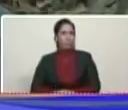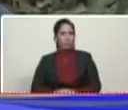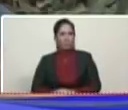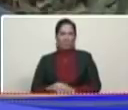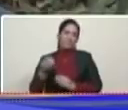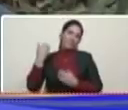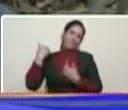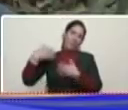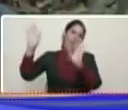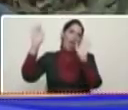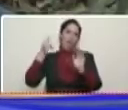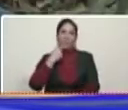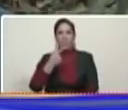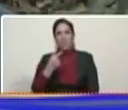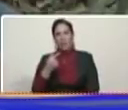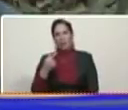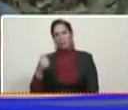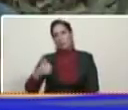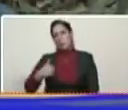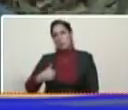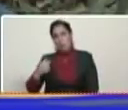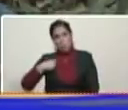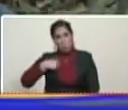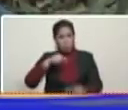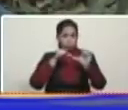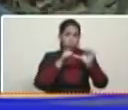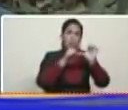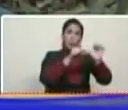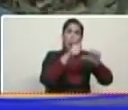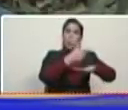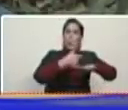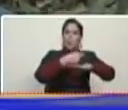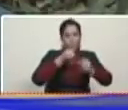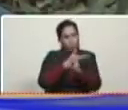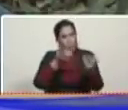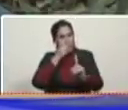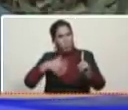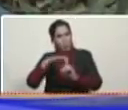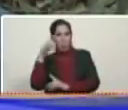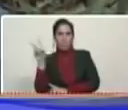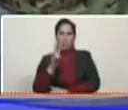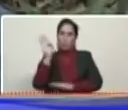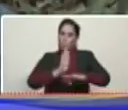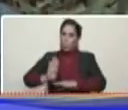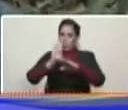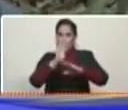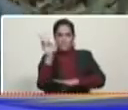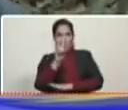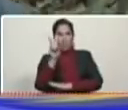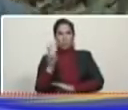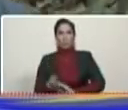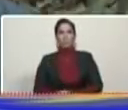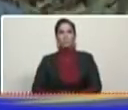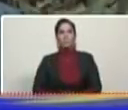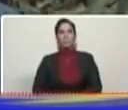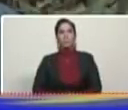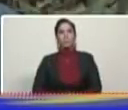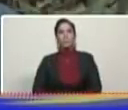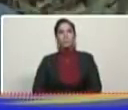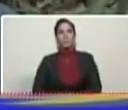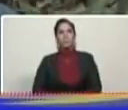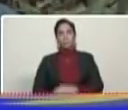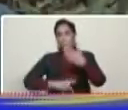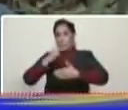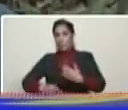que quieran, nosotros estamos gobernando y voy a seguir gobernando para ustedes, para el pueblo de Venezuela, para proteger a Venezuela. Y en el plan de